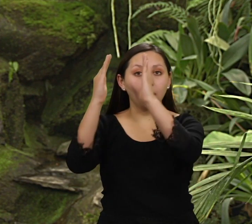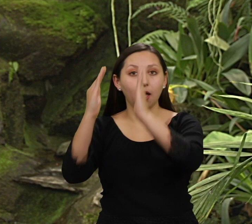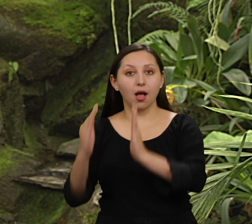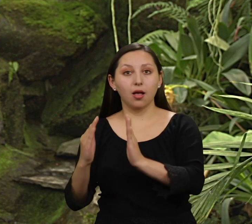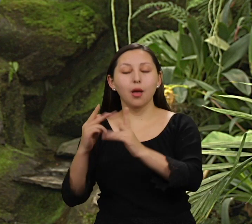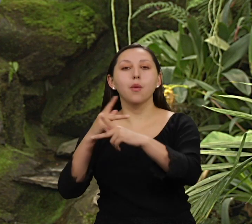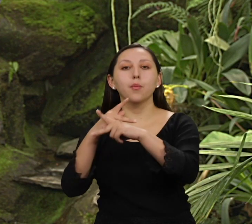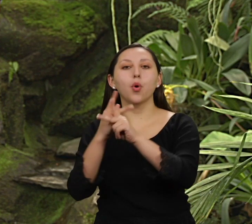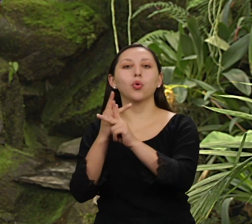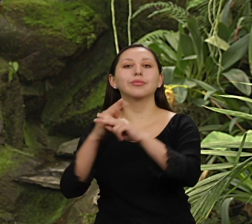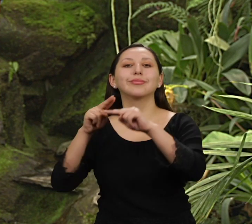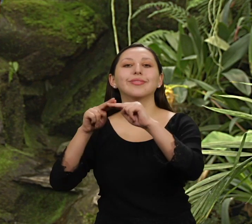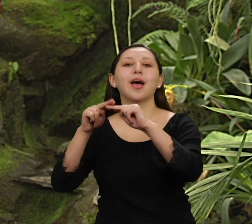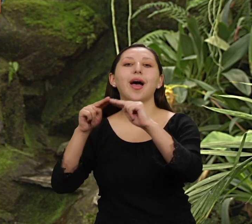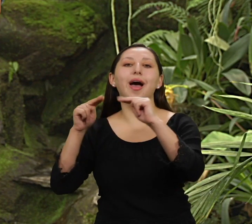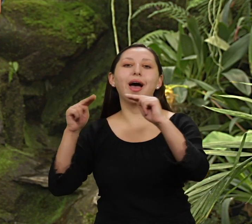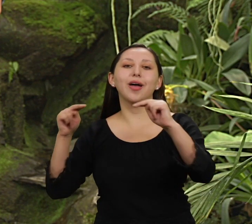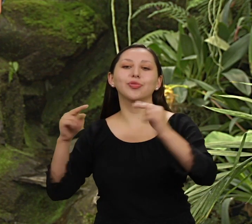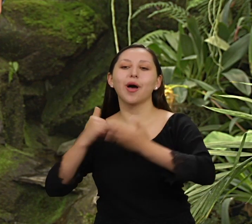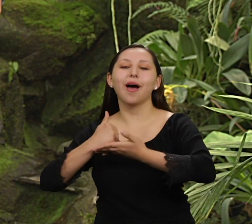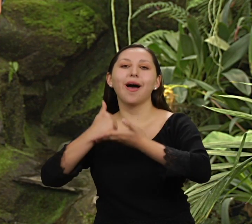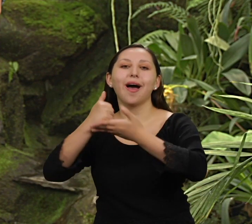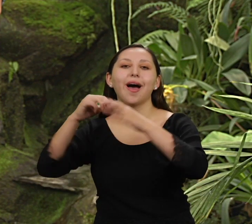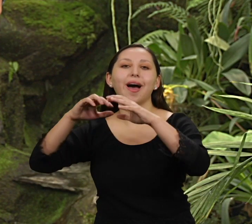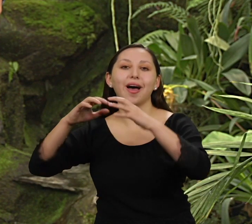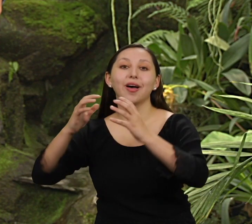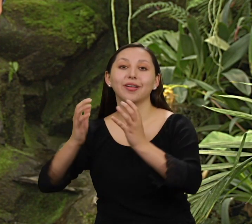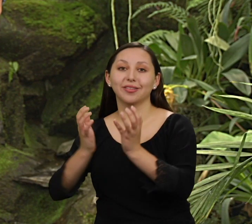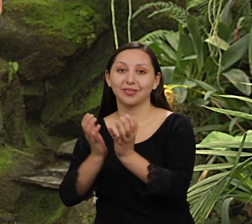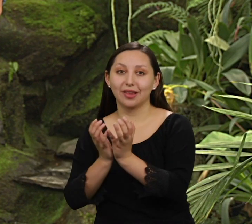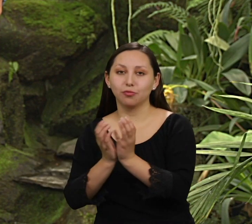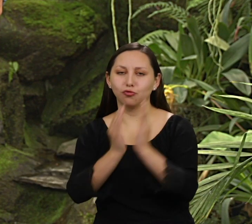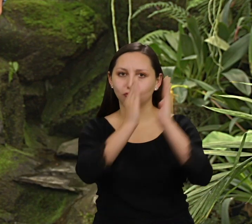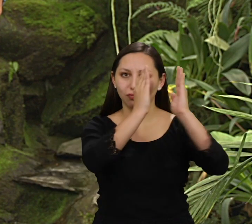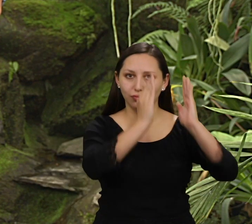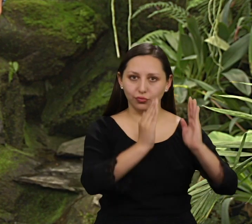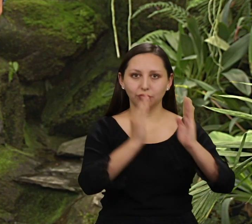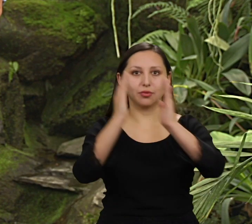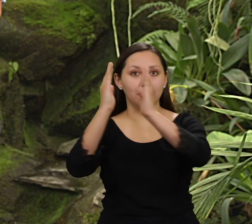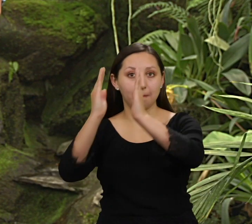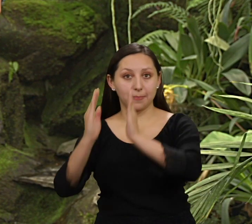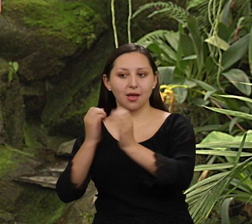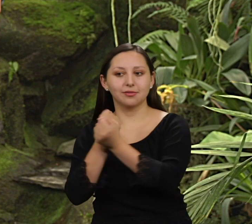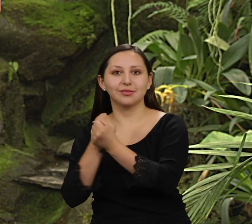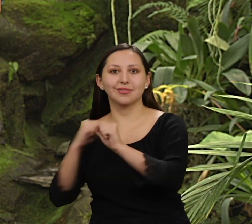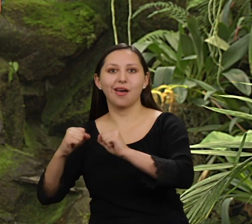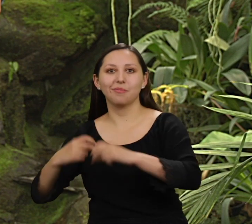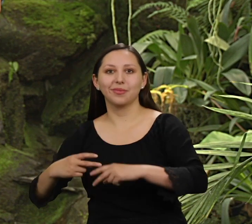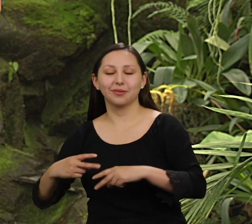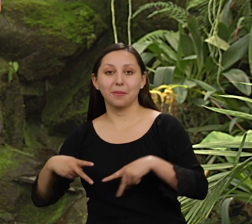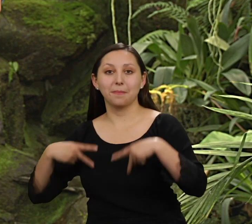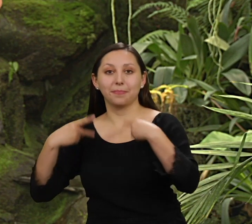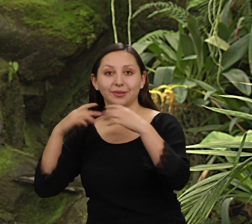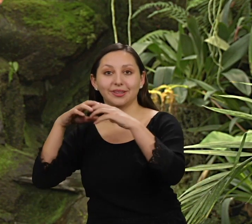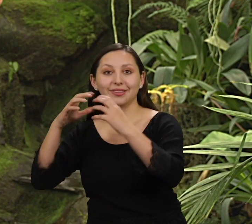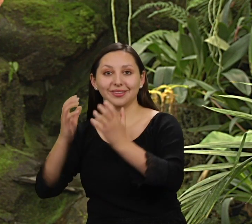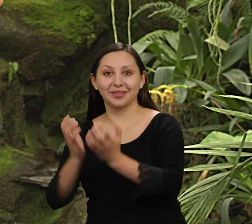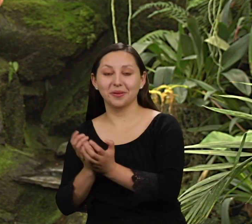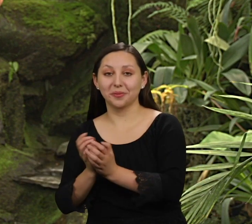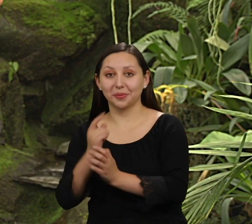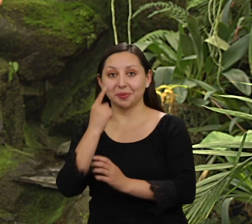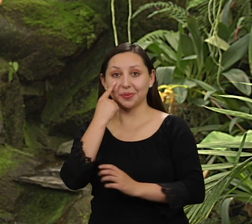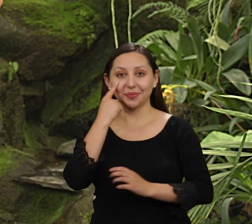Y del otro lado van a poner productos biodegradables Que son los mejores para elegir y salvar a nuestro planeta ¿Qué tal, eh?